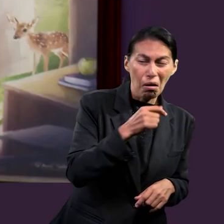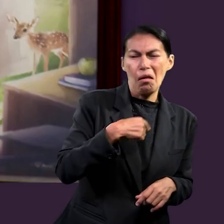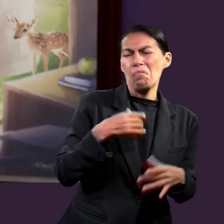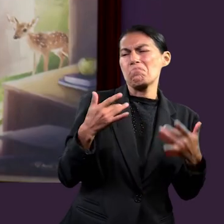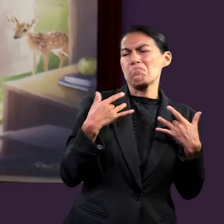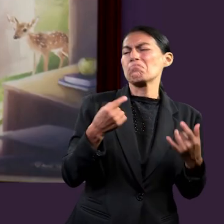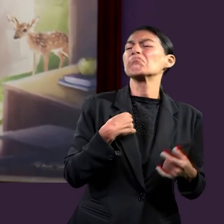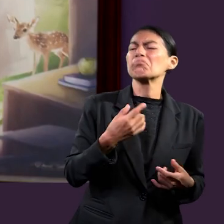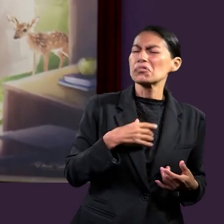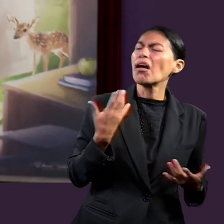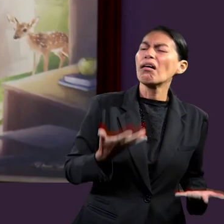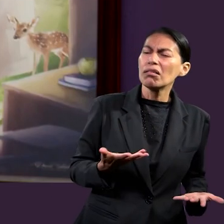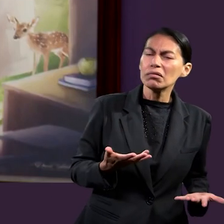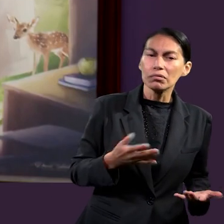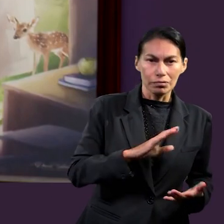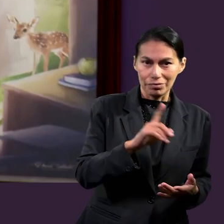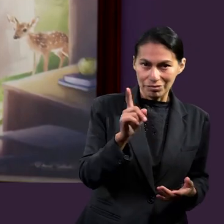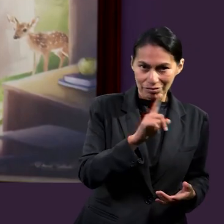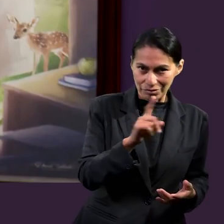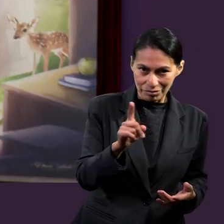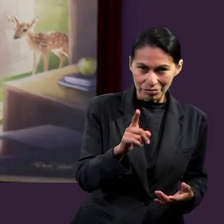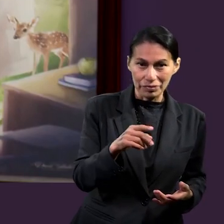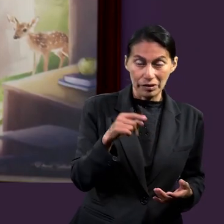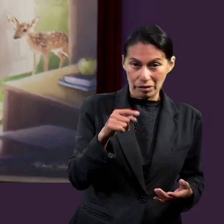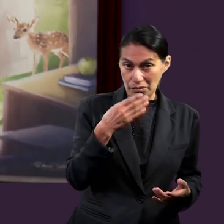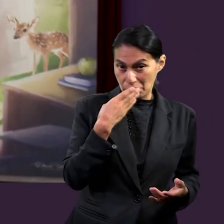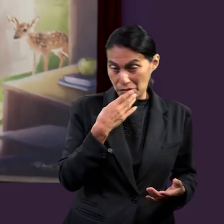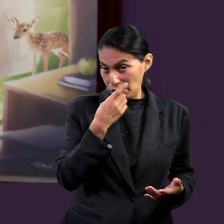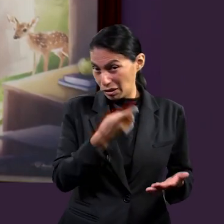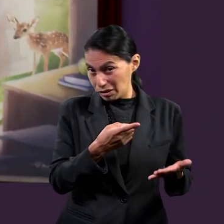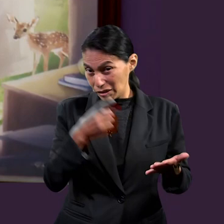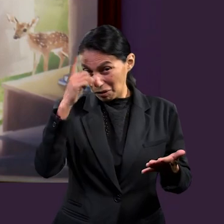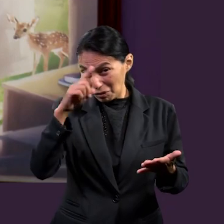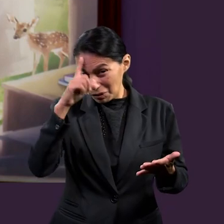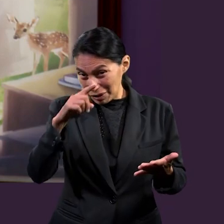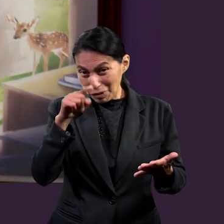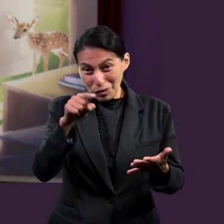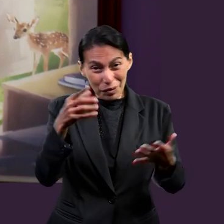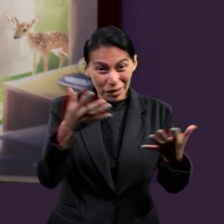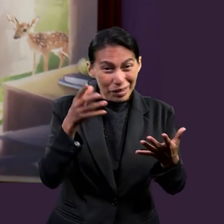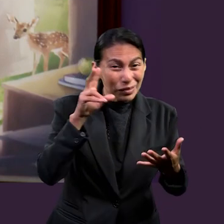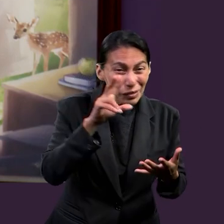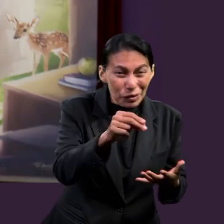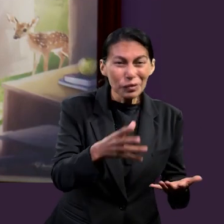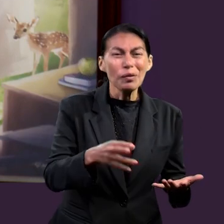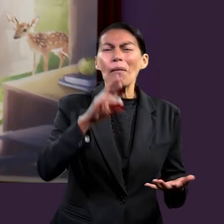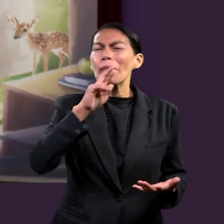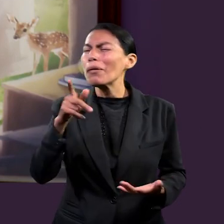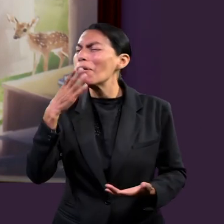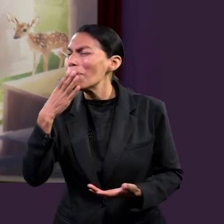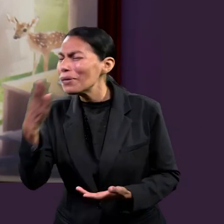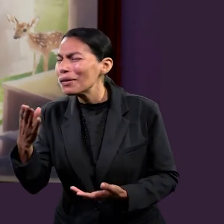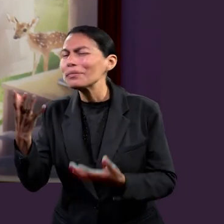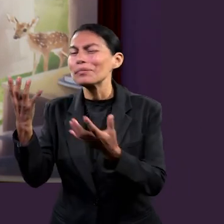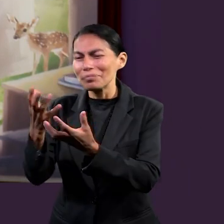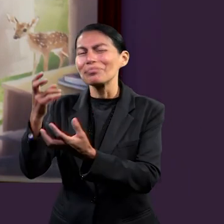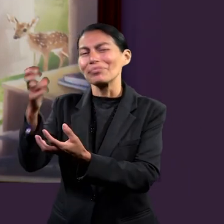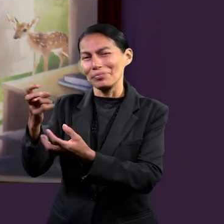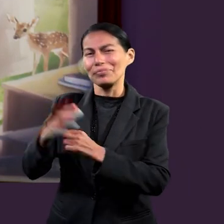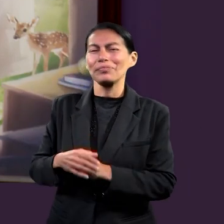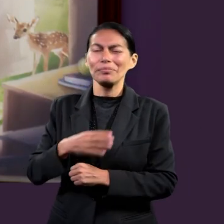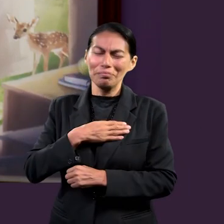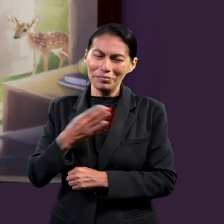así se tratan las personas. Sino es como, ya te lo está diciendo la Biblia claramente, o sea, no lo hagas. Entonces,